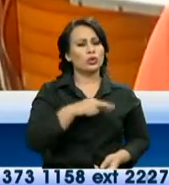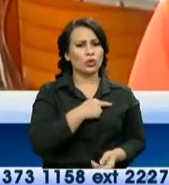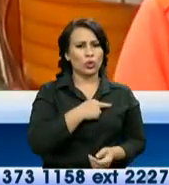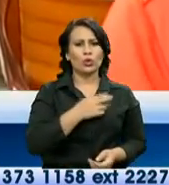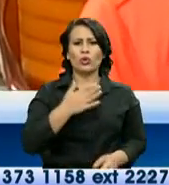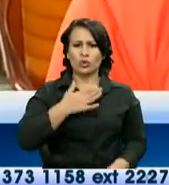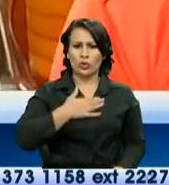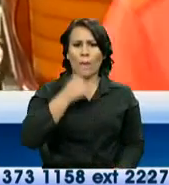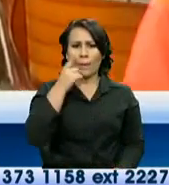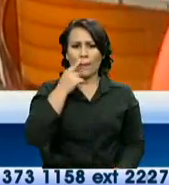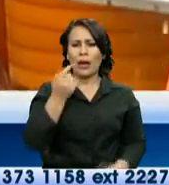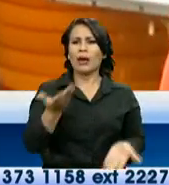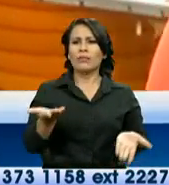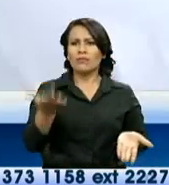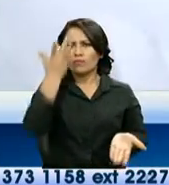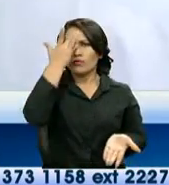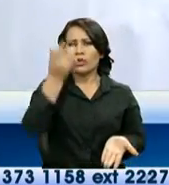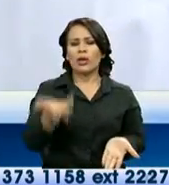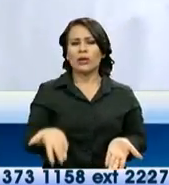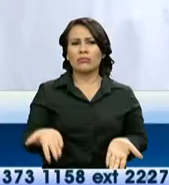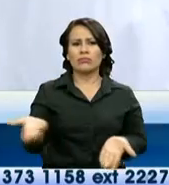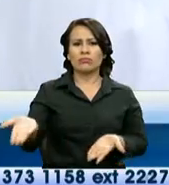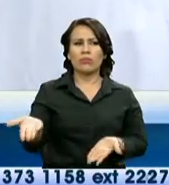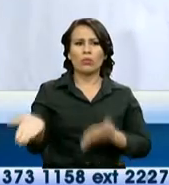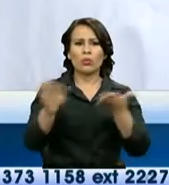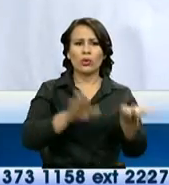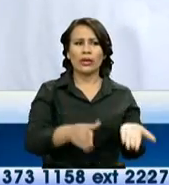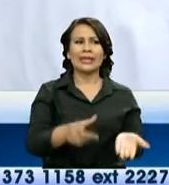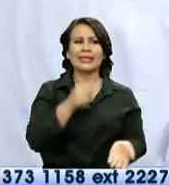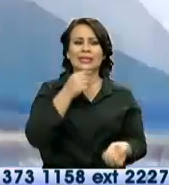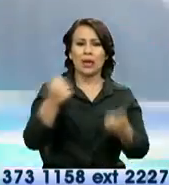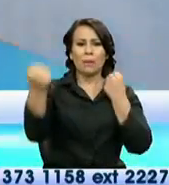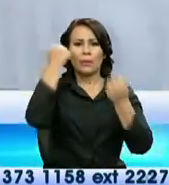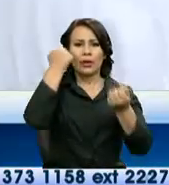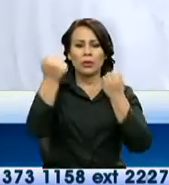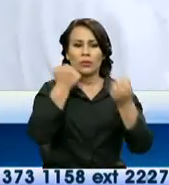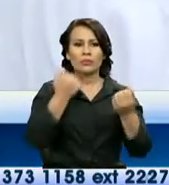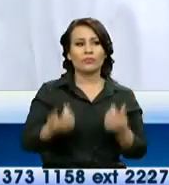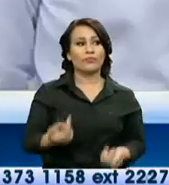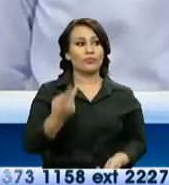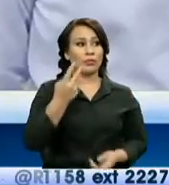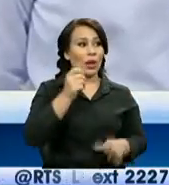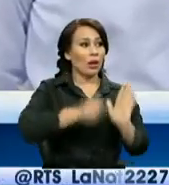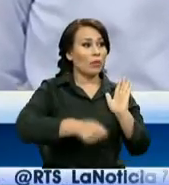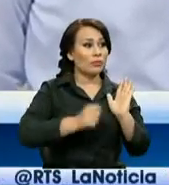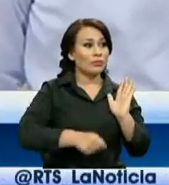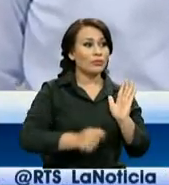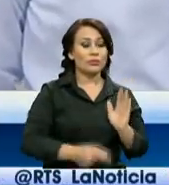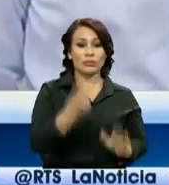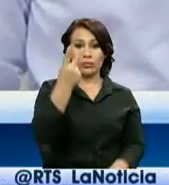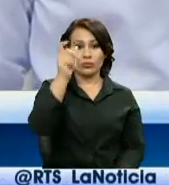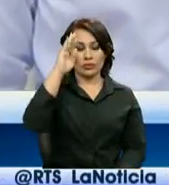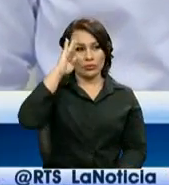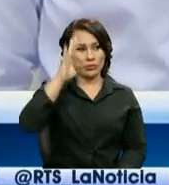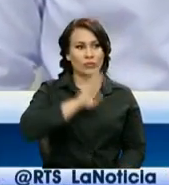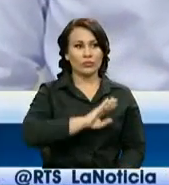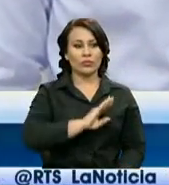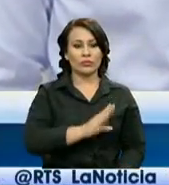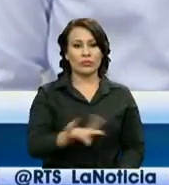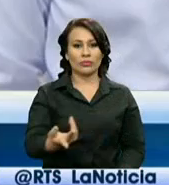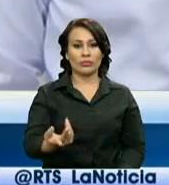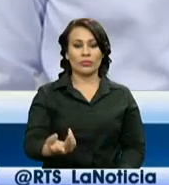padre eso es lo que yo pido por él. El abogado de los dos policías relató que al hoy occiso y a su